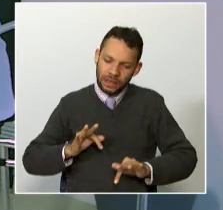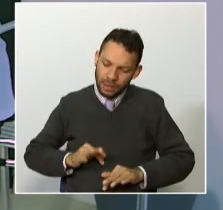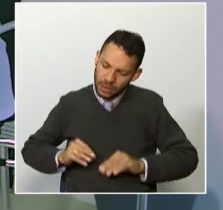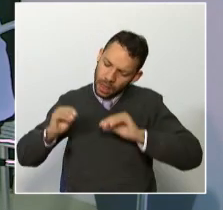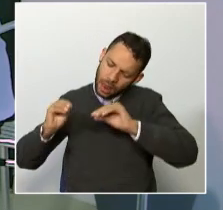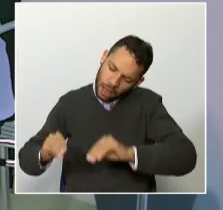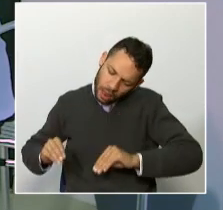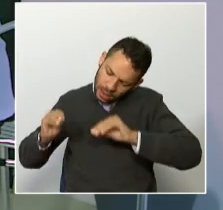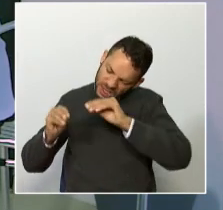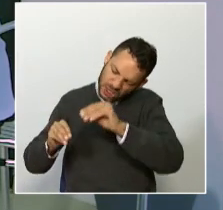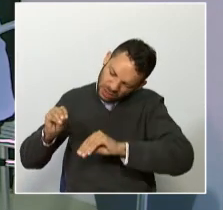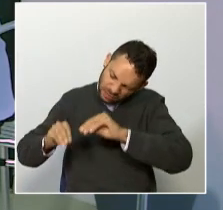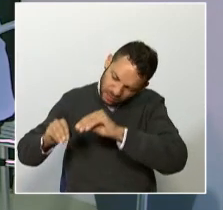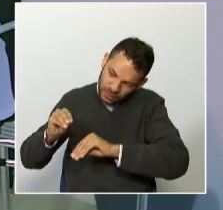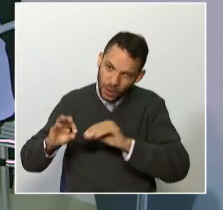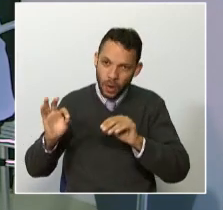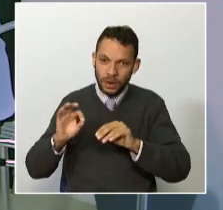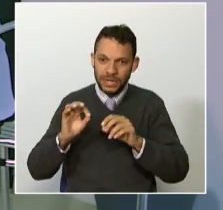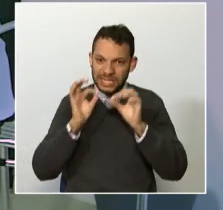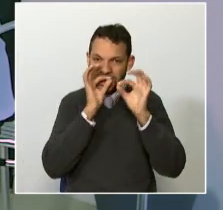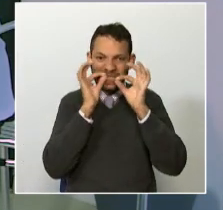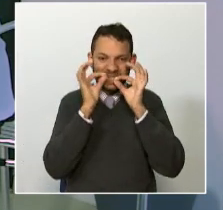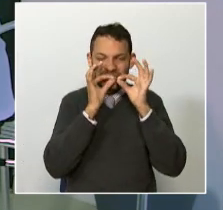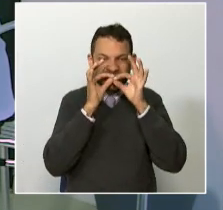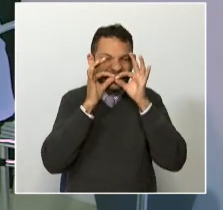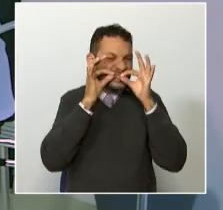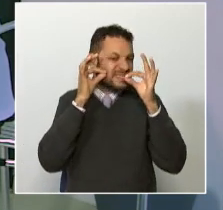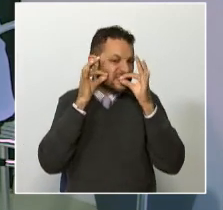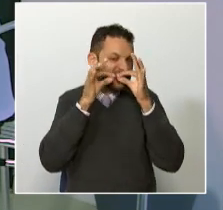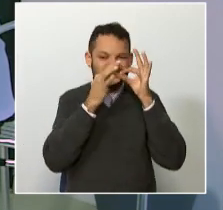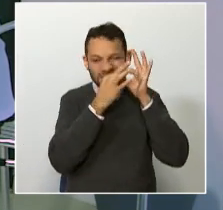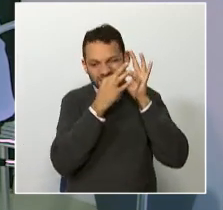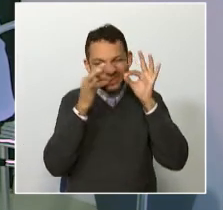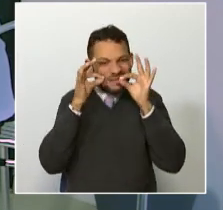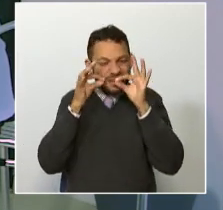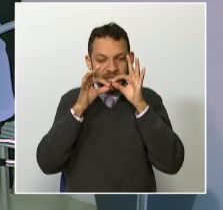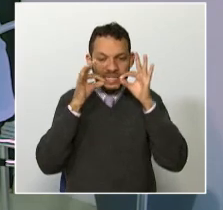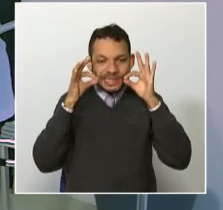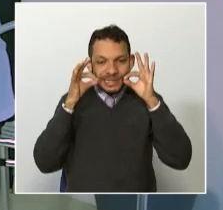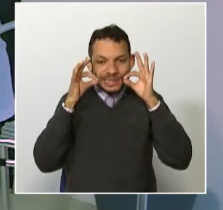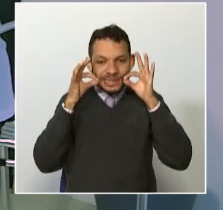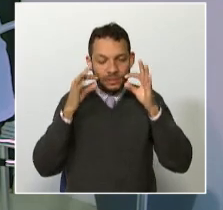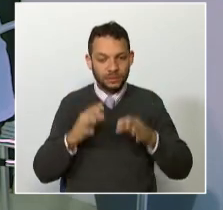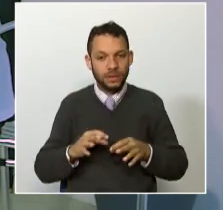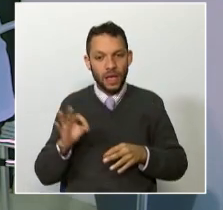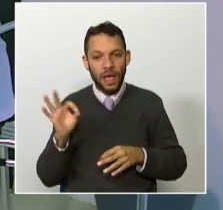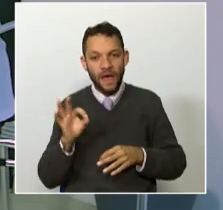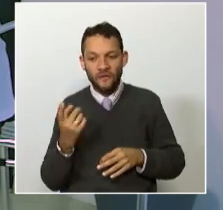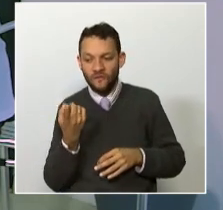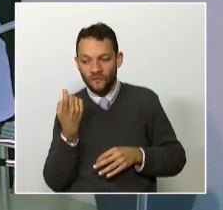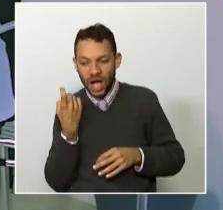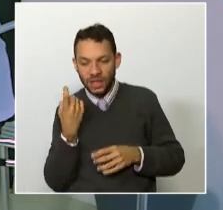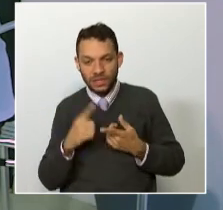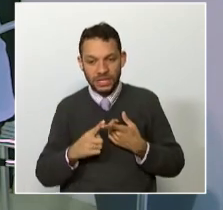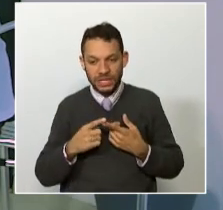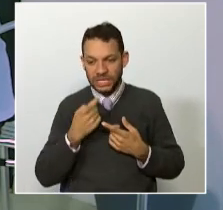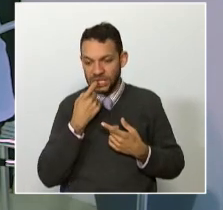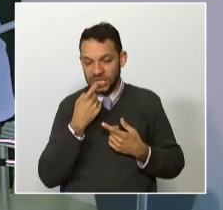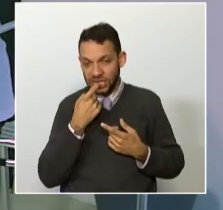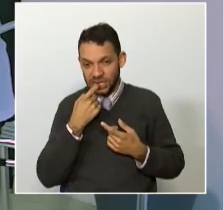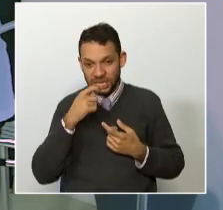odontológicos, por ortodoncias mal realizadas, por falta de dientes,